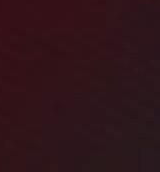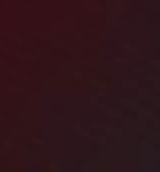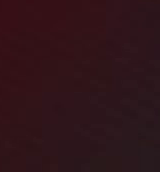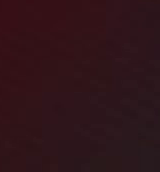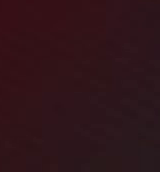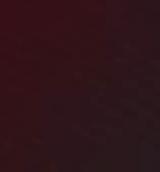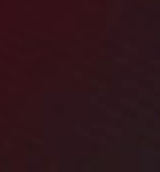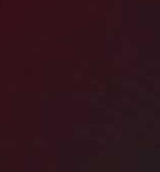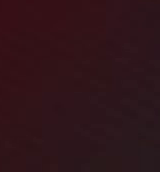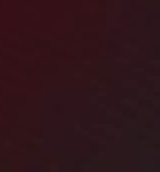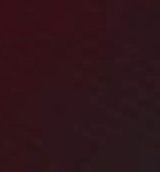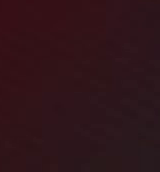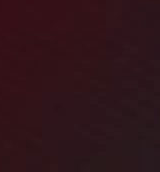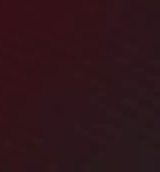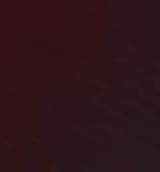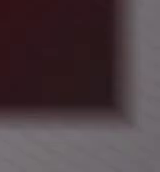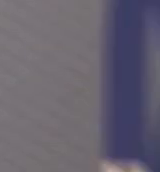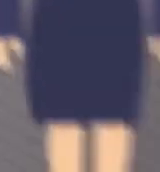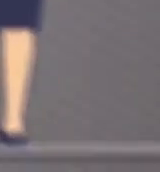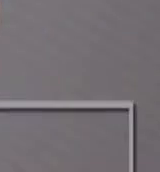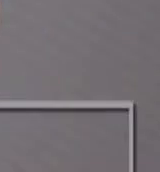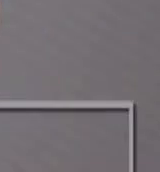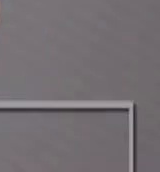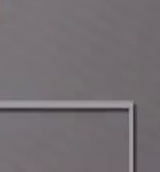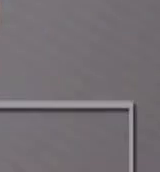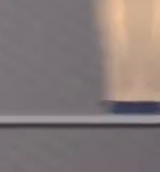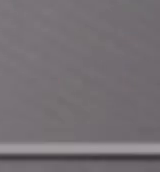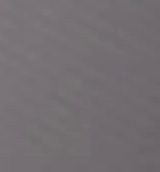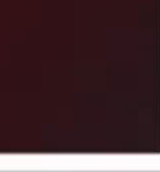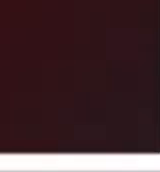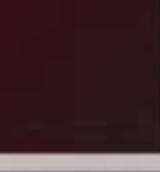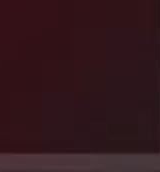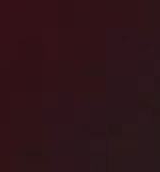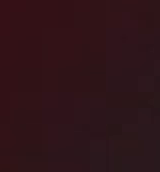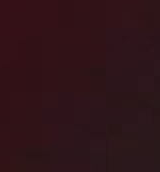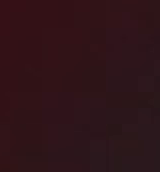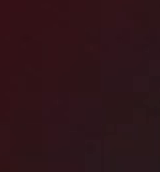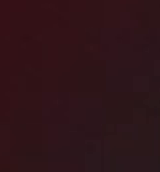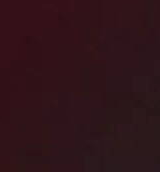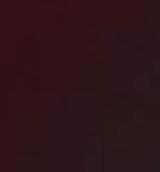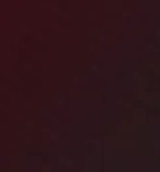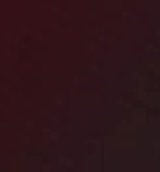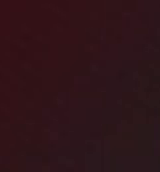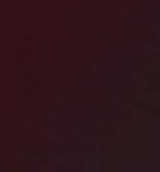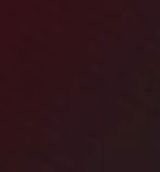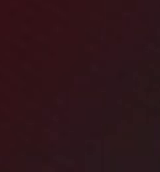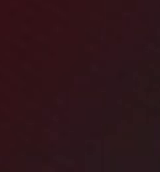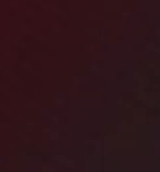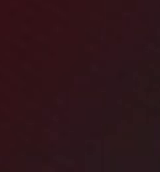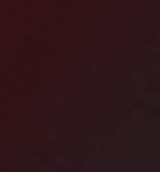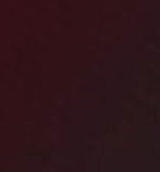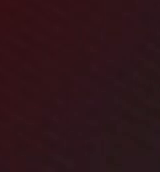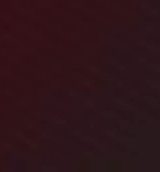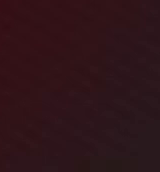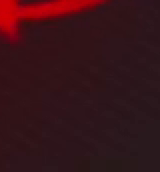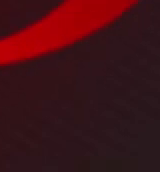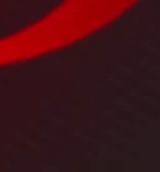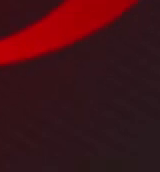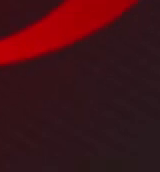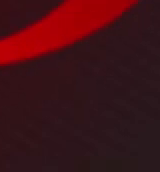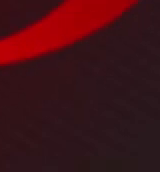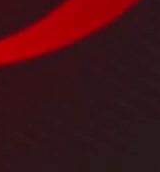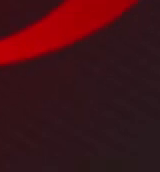privadas que brinden servicio o acceso a terceros. Proceso de amparo, cuando un hecho u omisión atenta contra cualquier otro